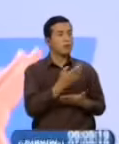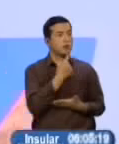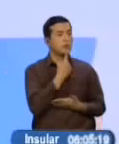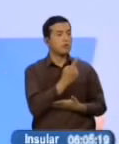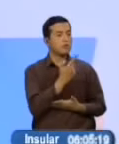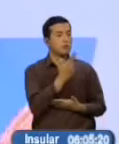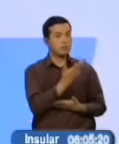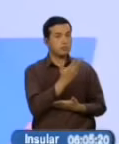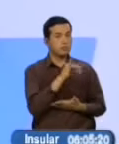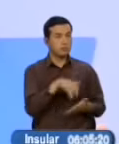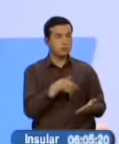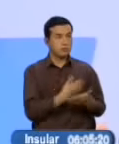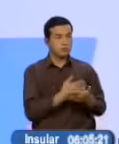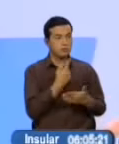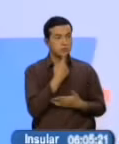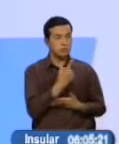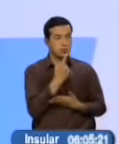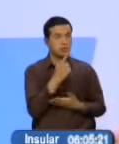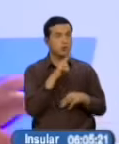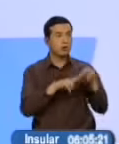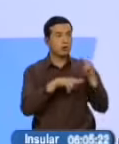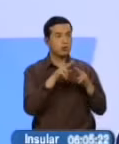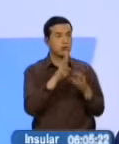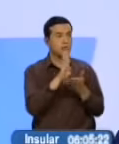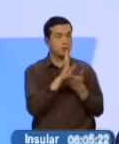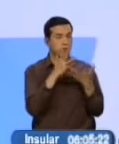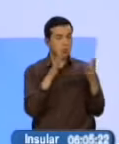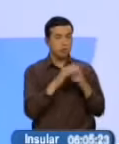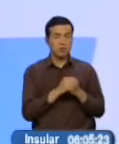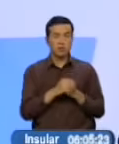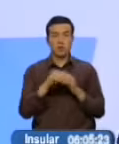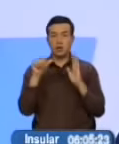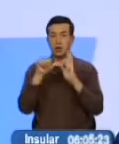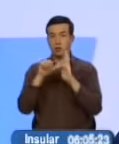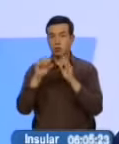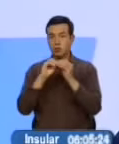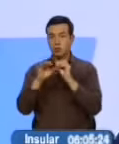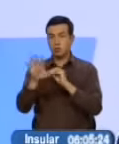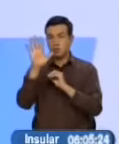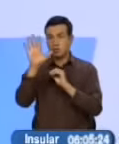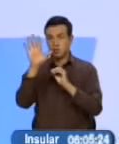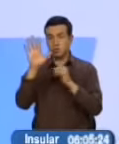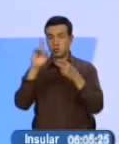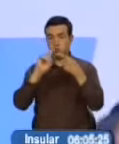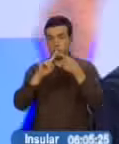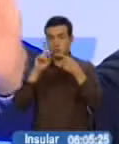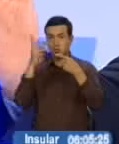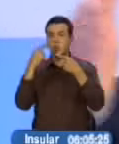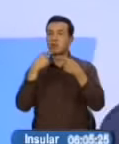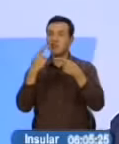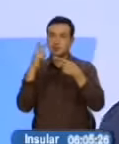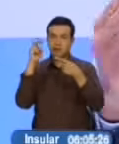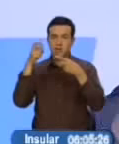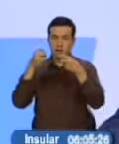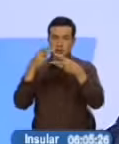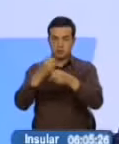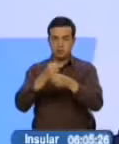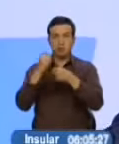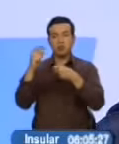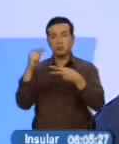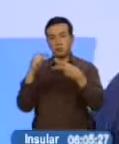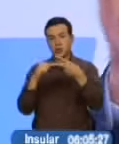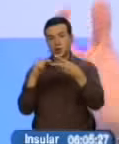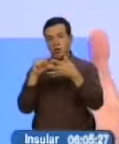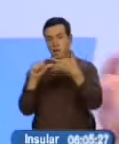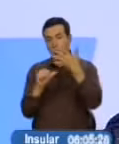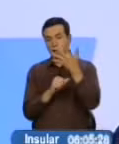el que se sustenta para no haber asegurado? Después de ese artículo 5, en donde se habla de los seguros, hay una serie de